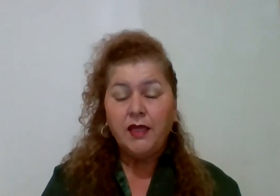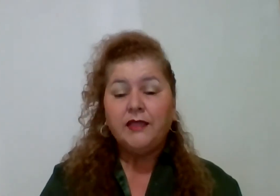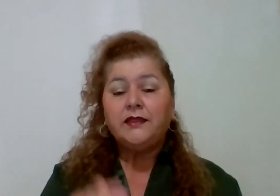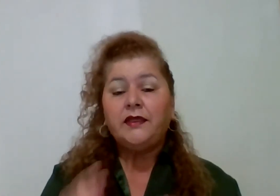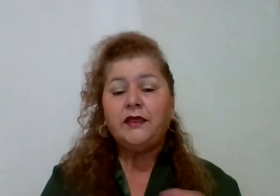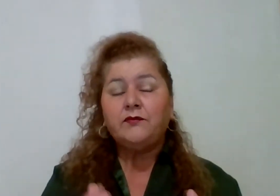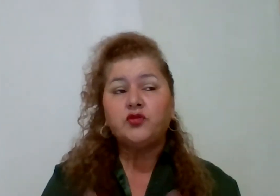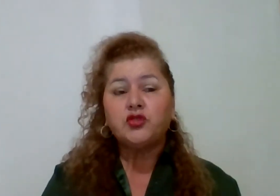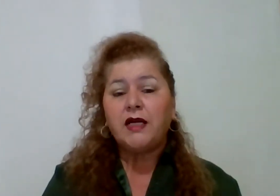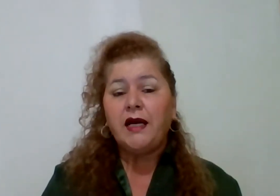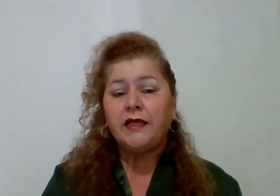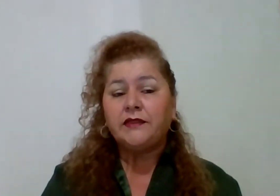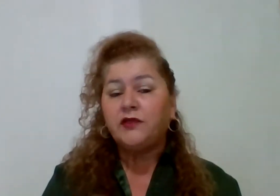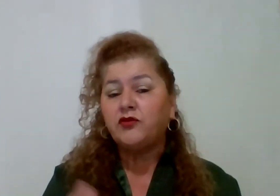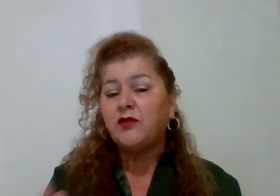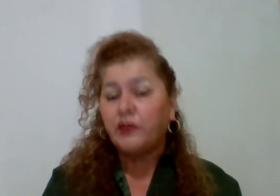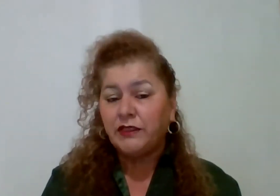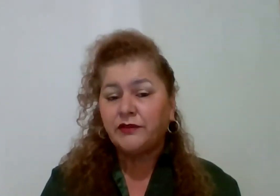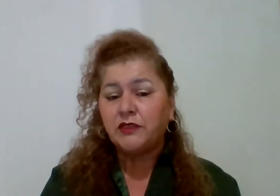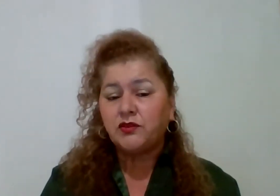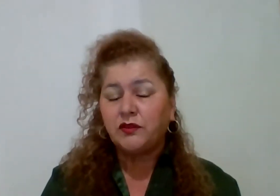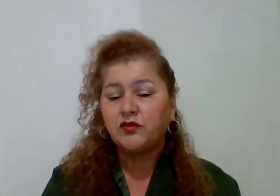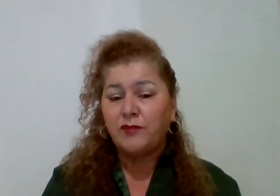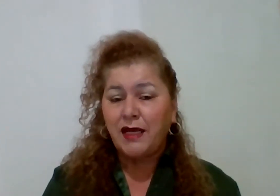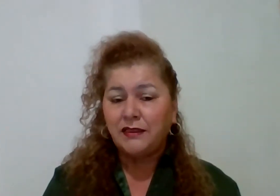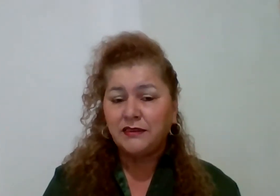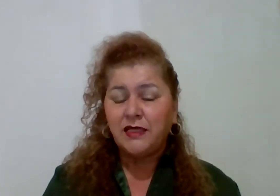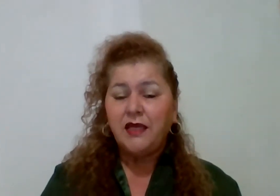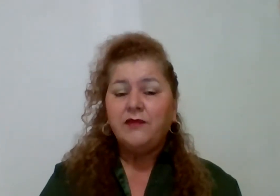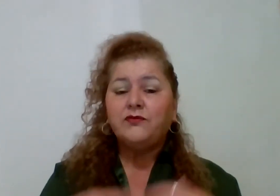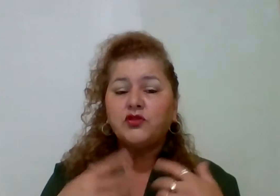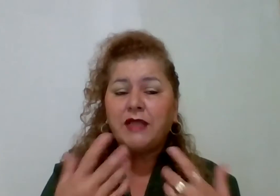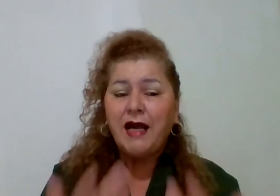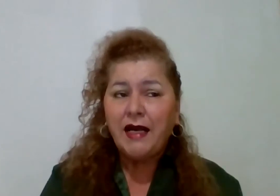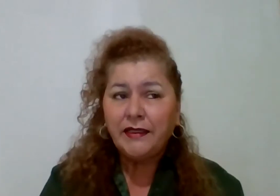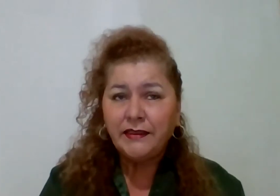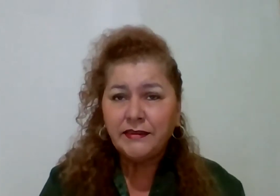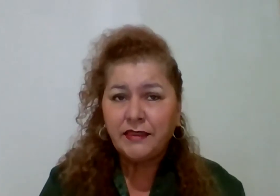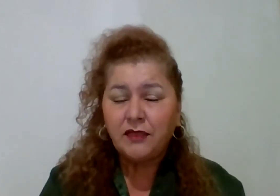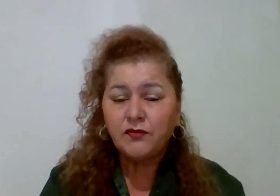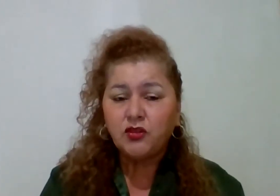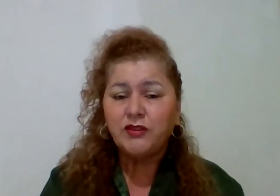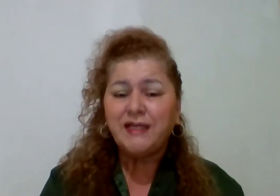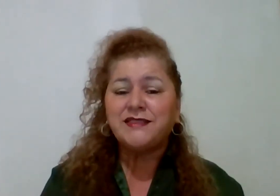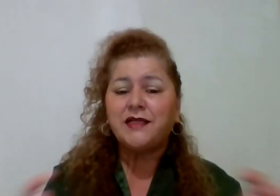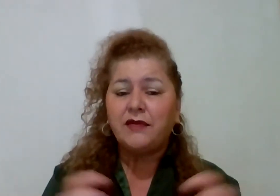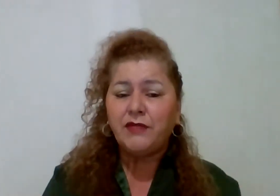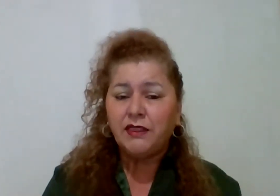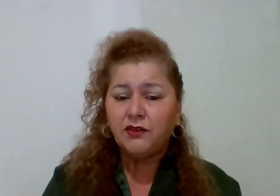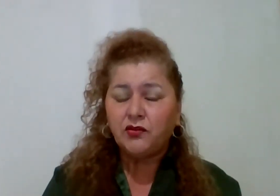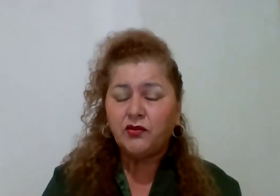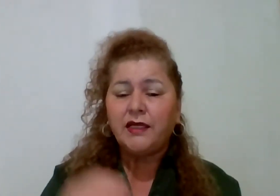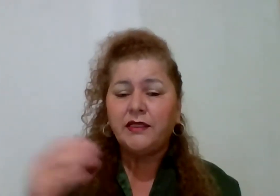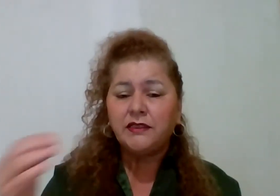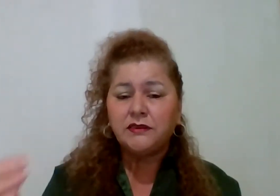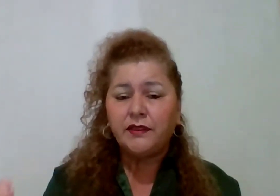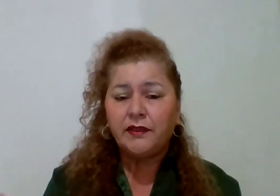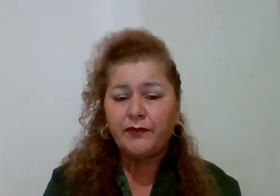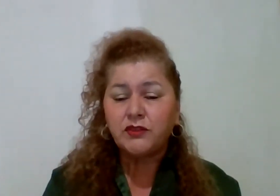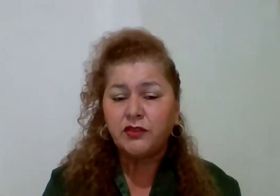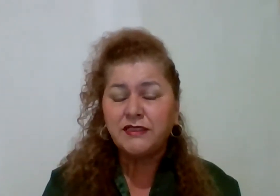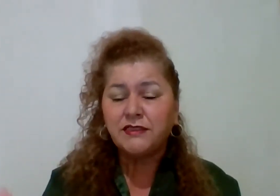ámbito, buscar tener unas buenas relaciones humanas, buscar la opción de acercamiento de